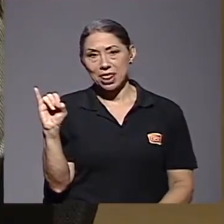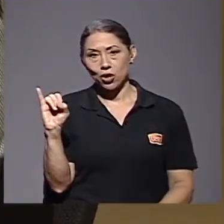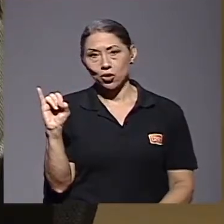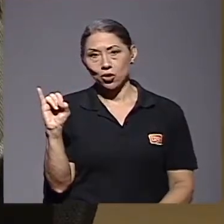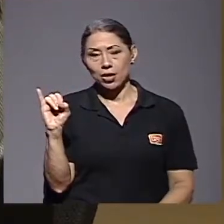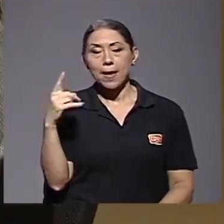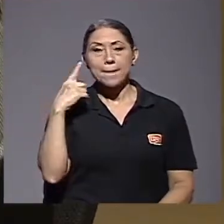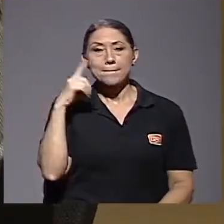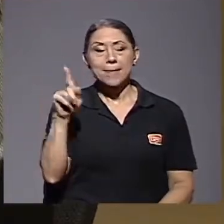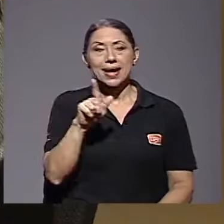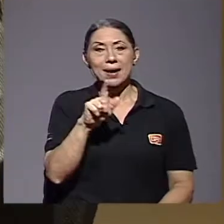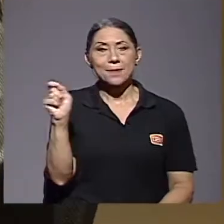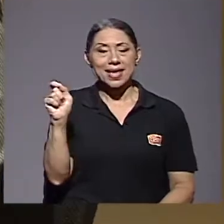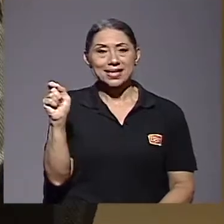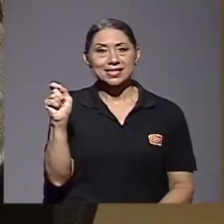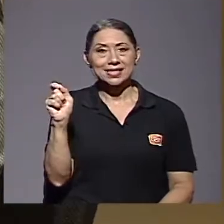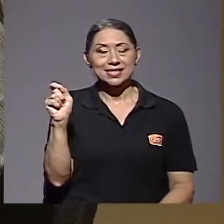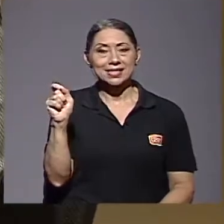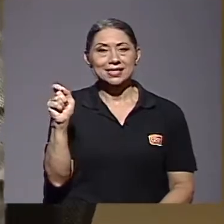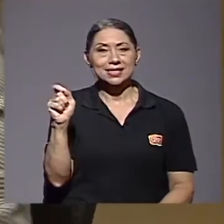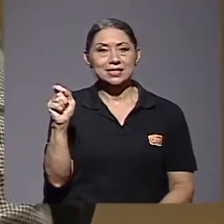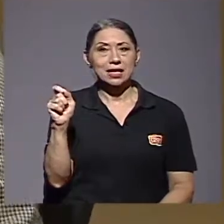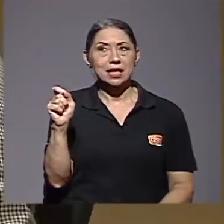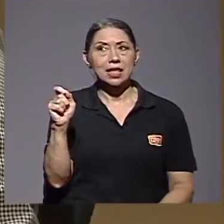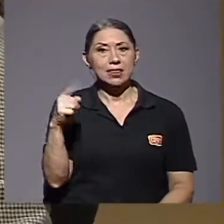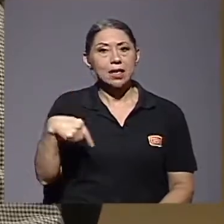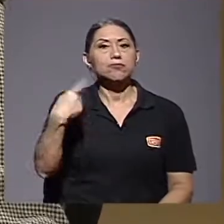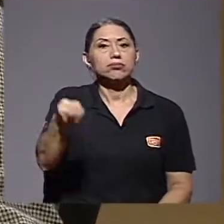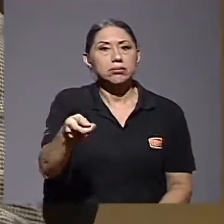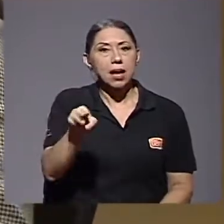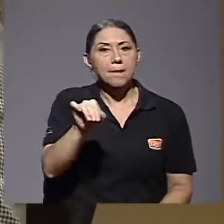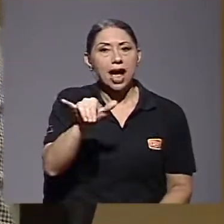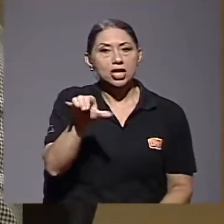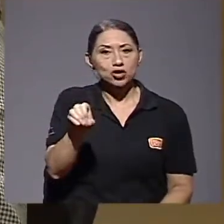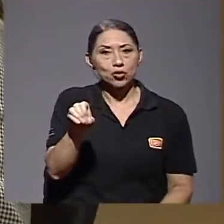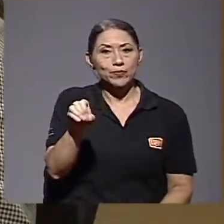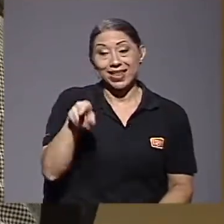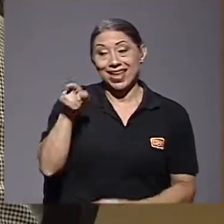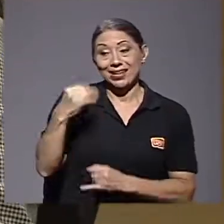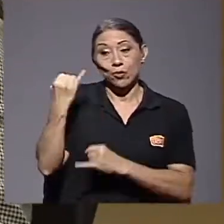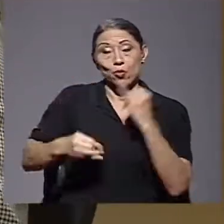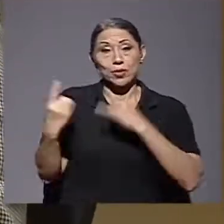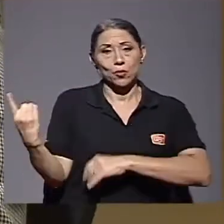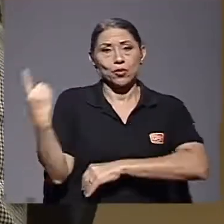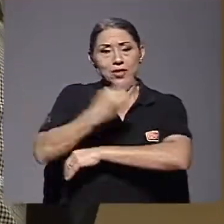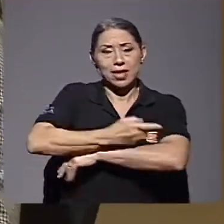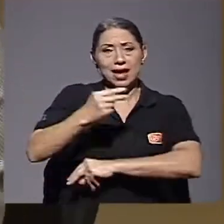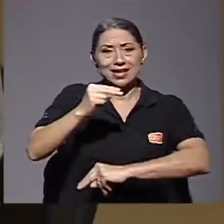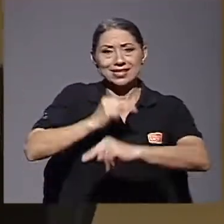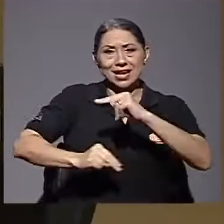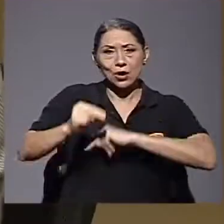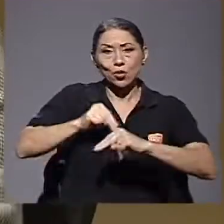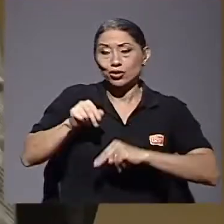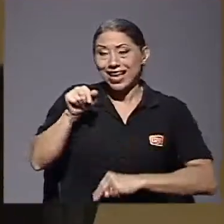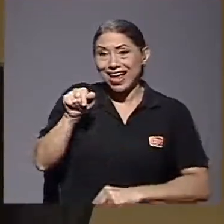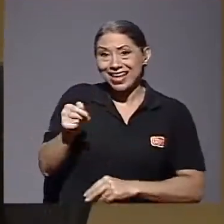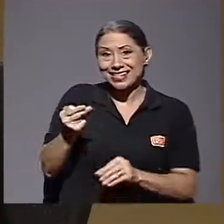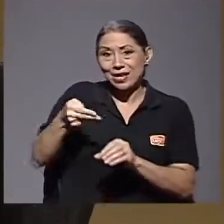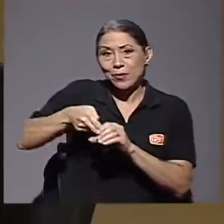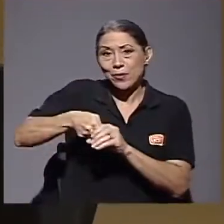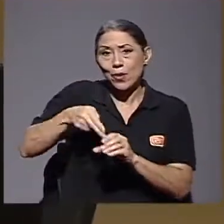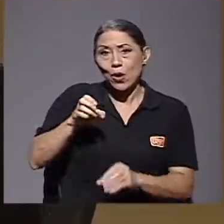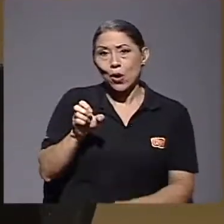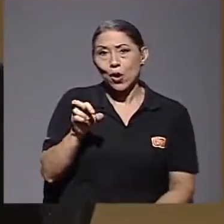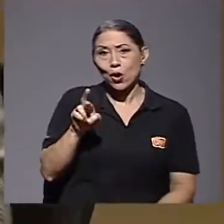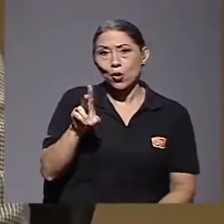de el crudo de mayo. Entonces, ese es el último día que se negocia ese crudo, que es el crudo